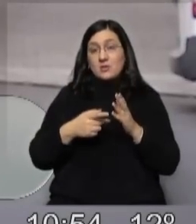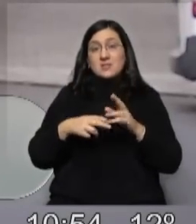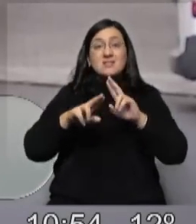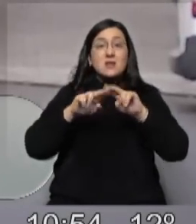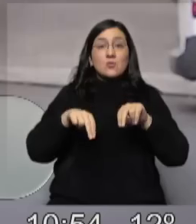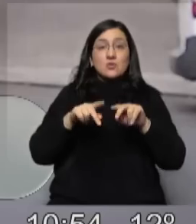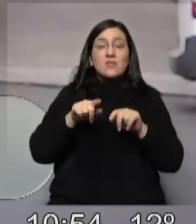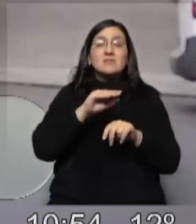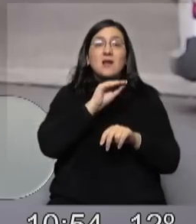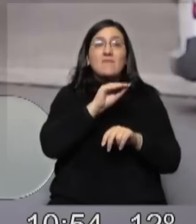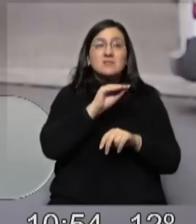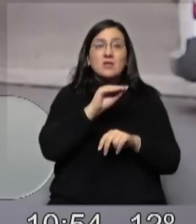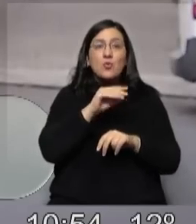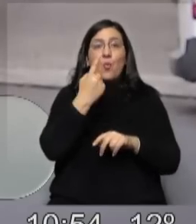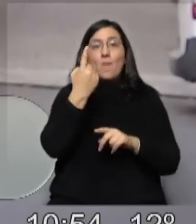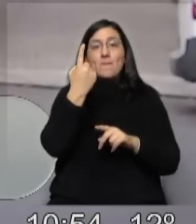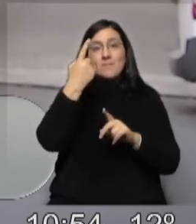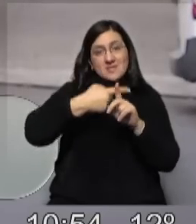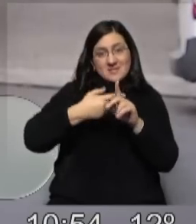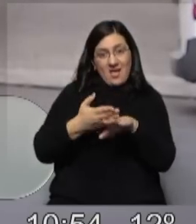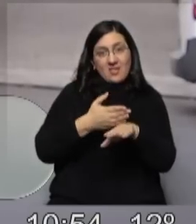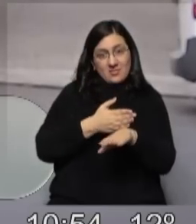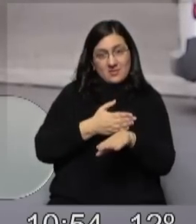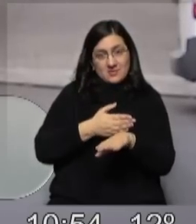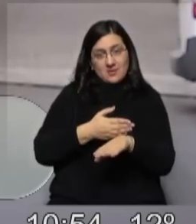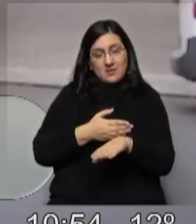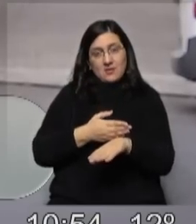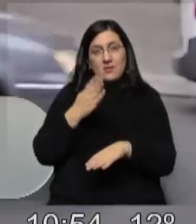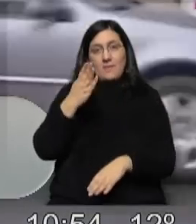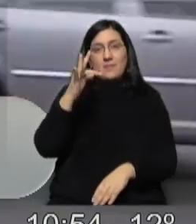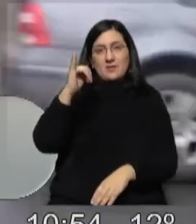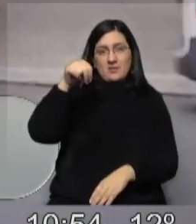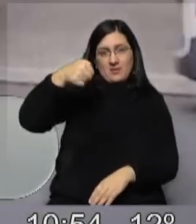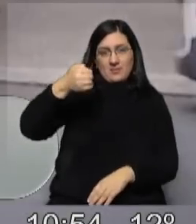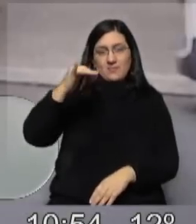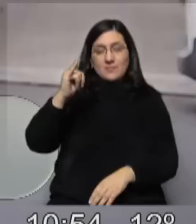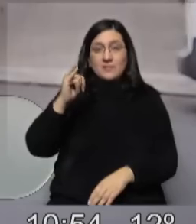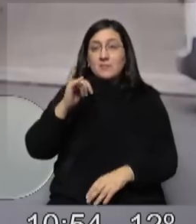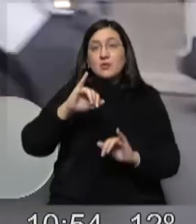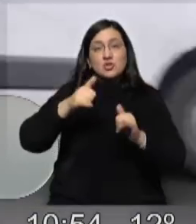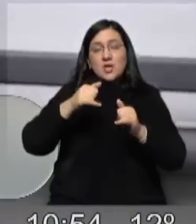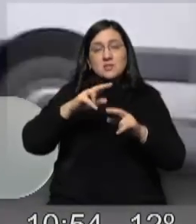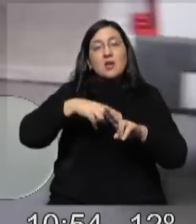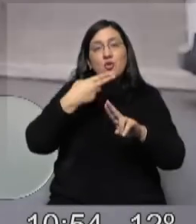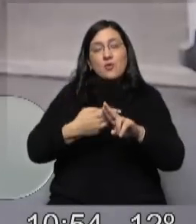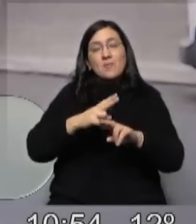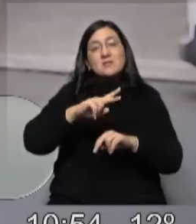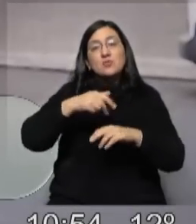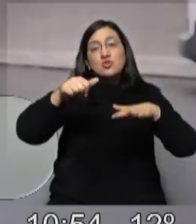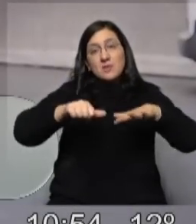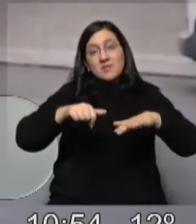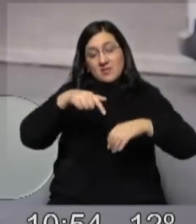tiene que ser avisado por lo menos 1 mes antes Pettinati, de lo cual ya se le ha renovado el contrato para el segundo semestre de este